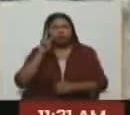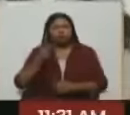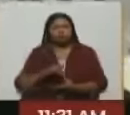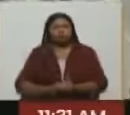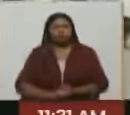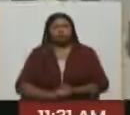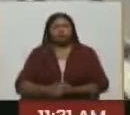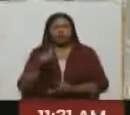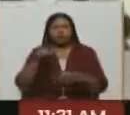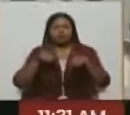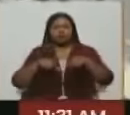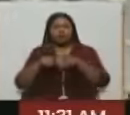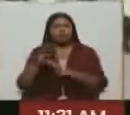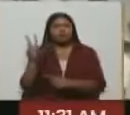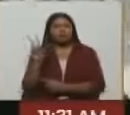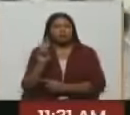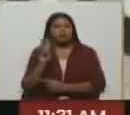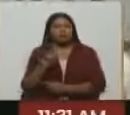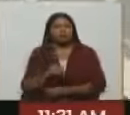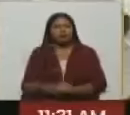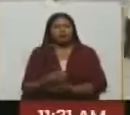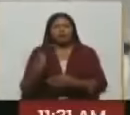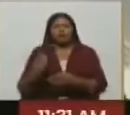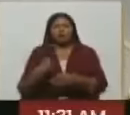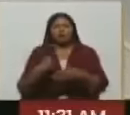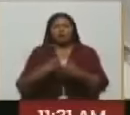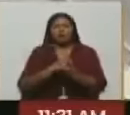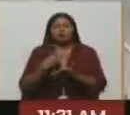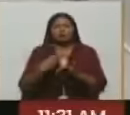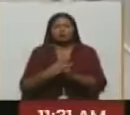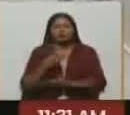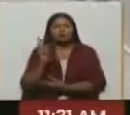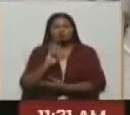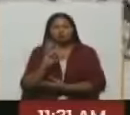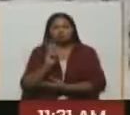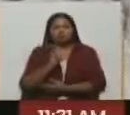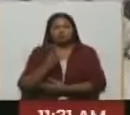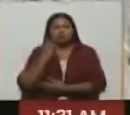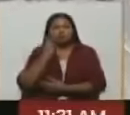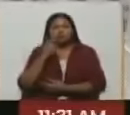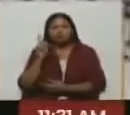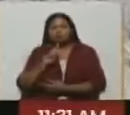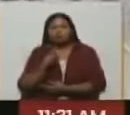Aquí en Venezuela, no en Washington, no en Miami,